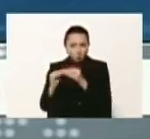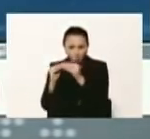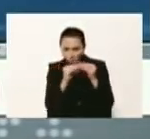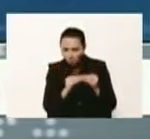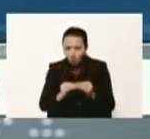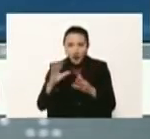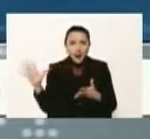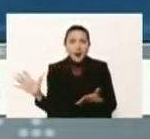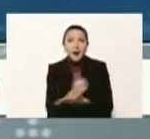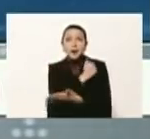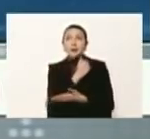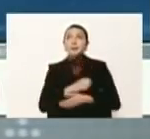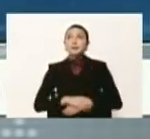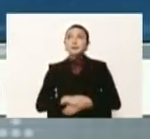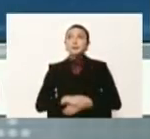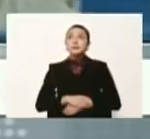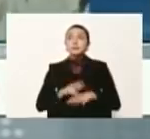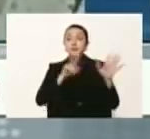sectores